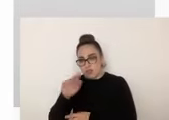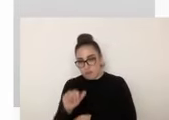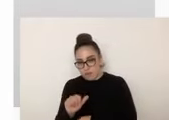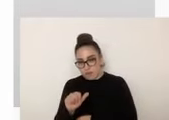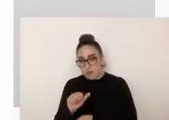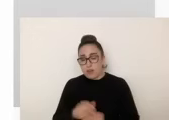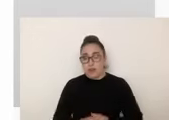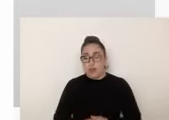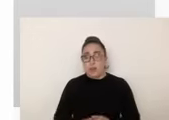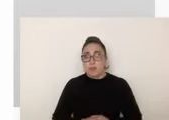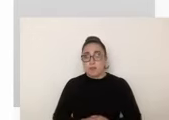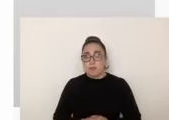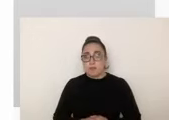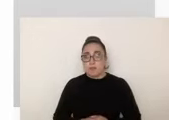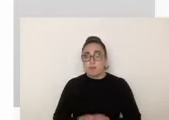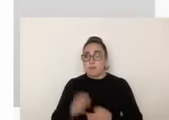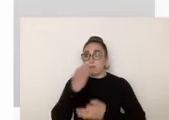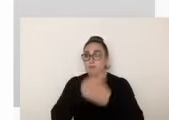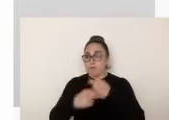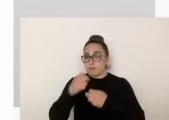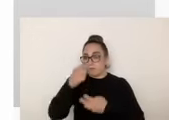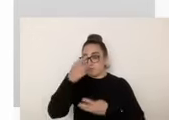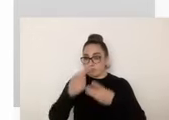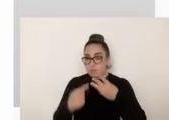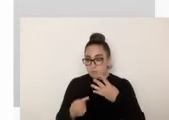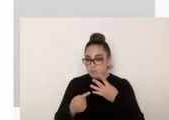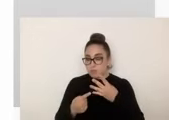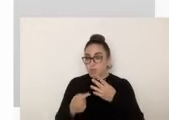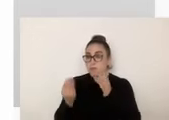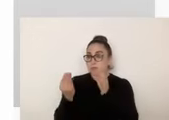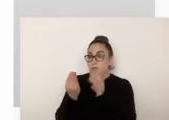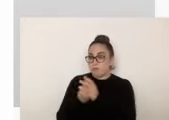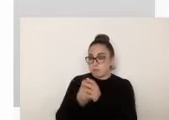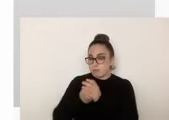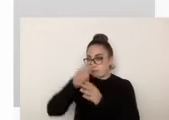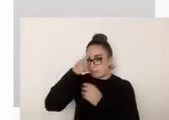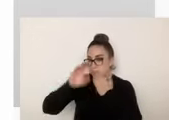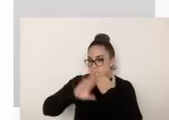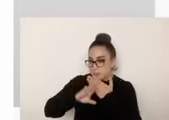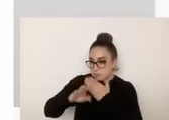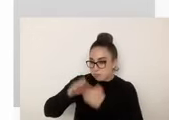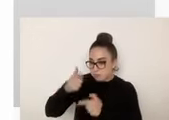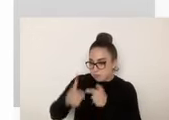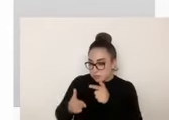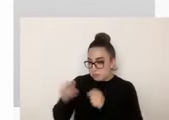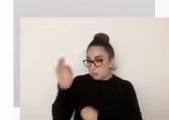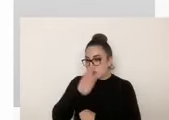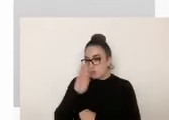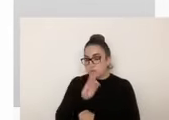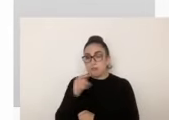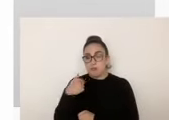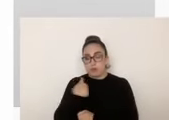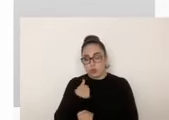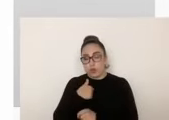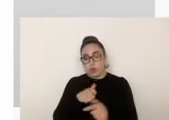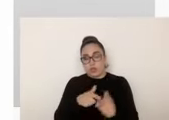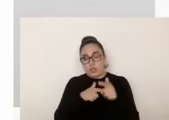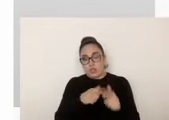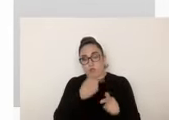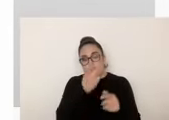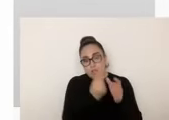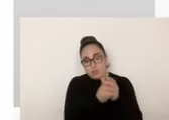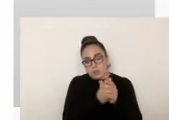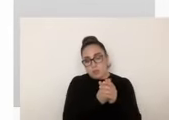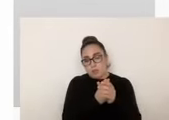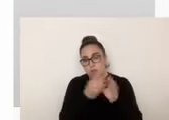En todos estamos ante una cuestión empírica. Es decir, si uno dice, yo sigo una teoría de la prevención general negativa,